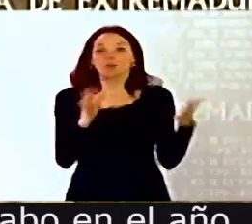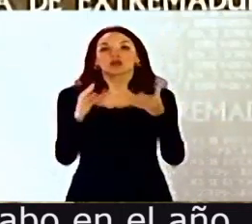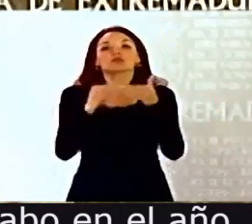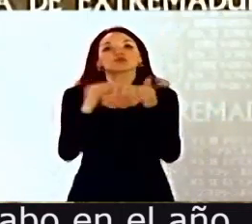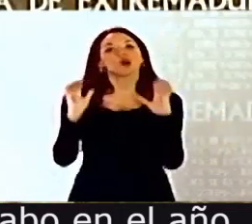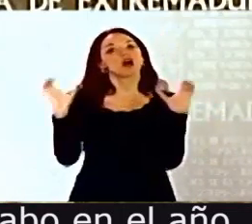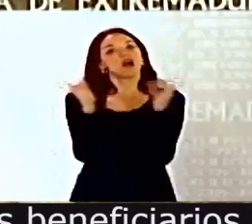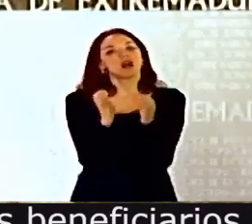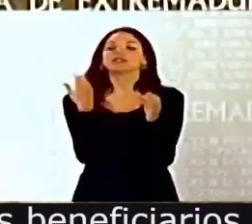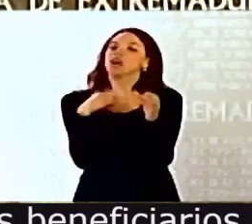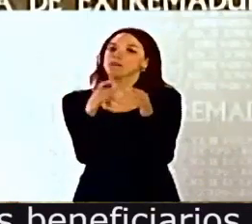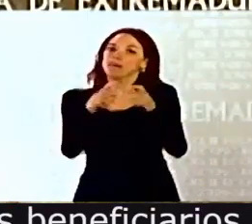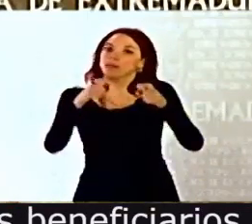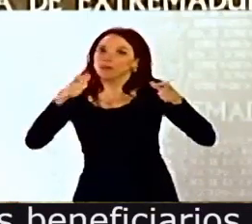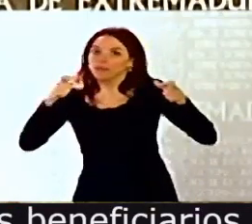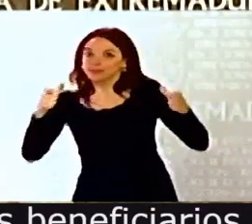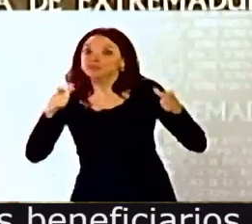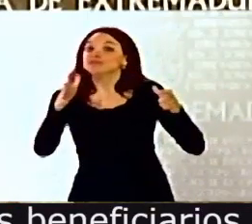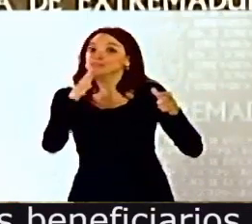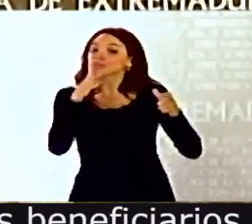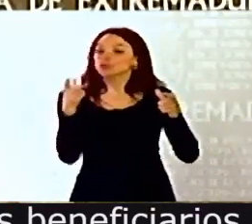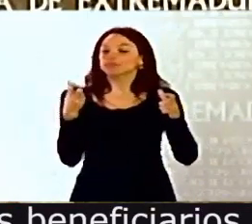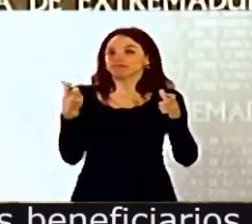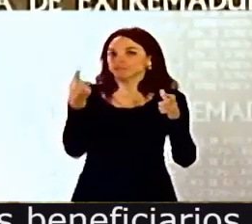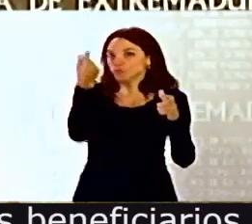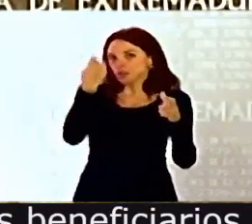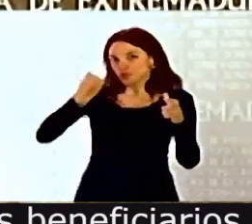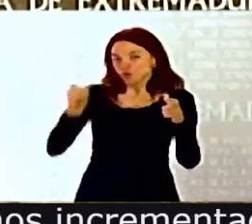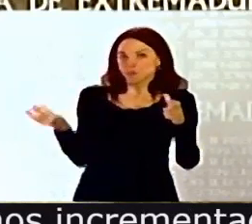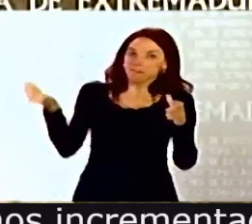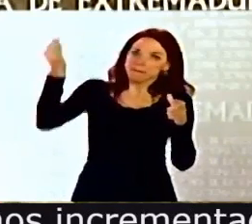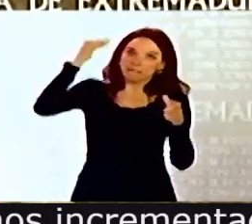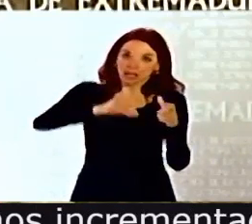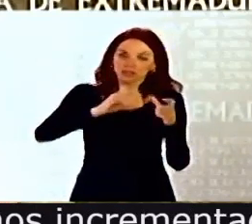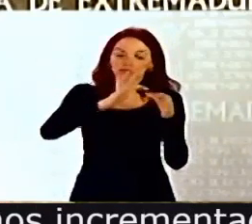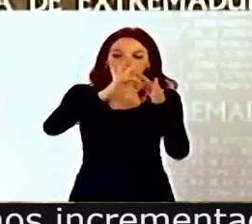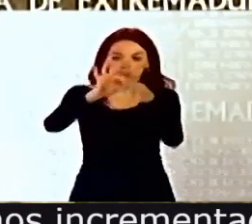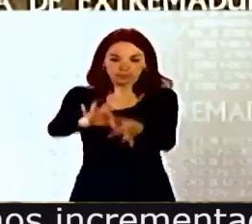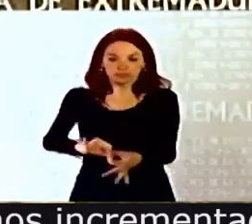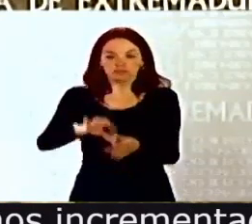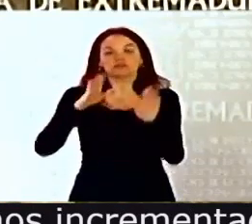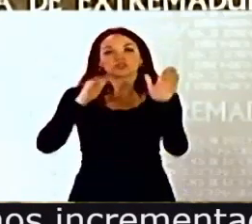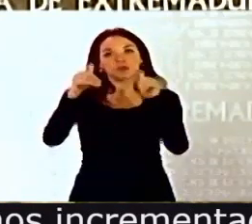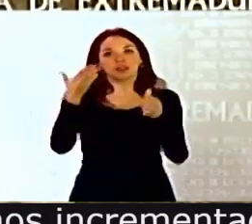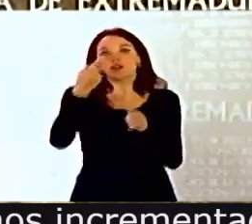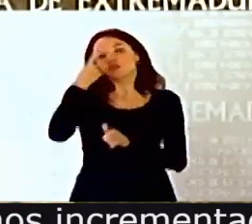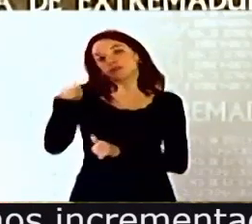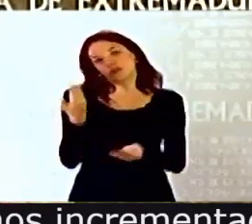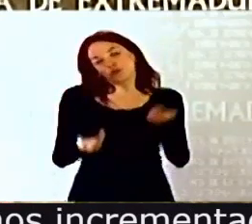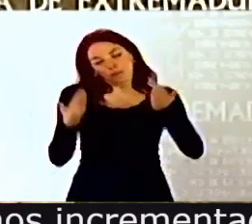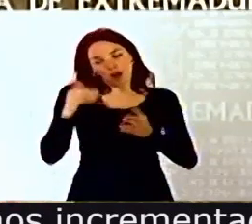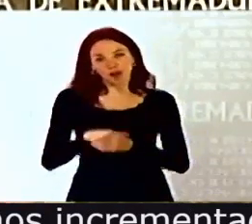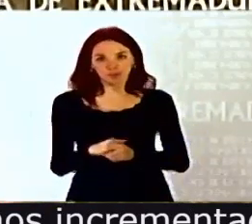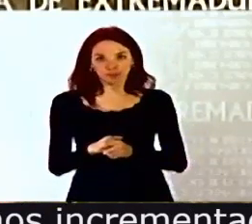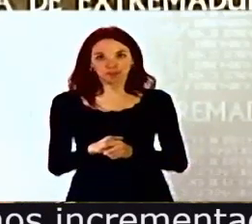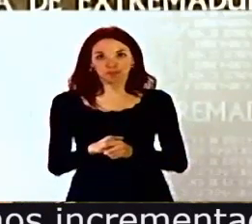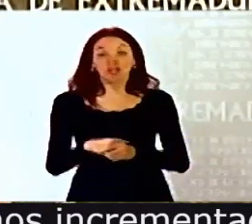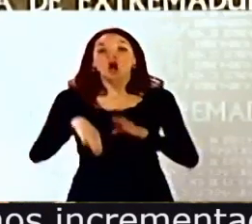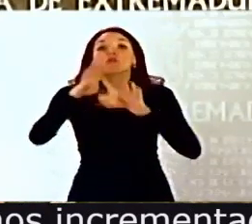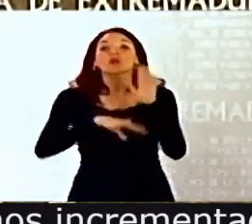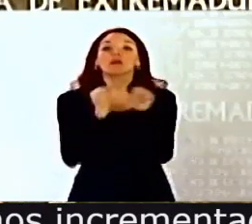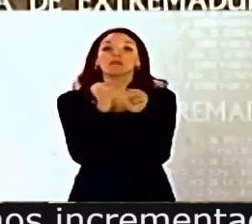incrementarán sustancialmente en cuanto que hemos incrementado 1 millón de euros respecto de la convocatoria anterior. 2 programas de